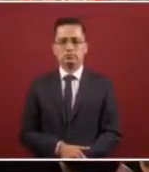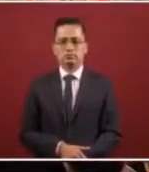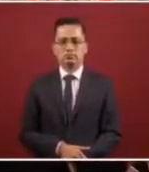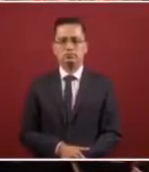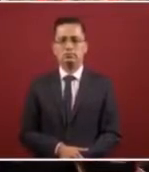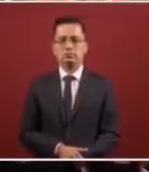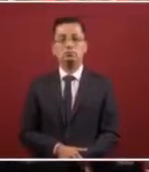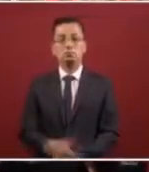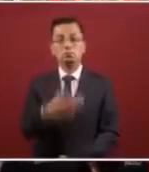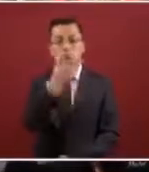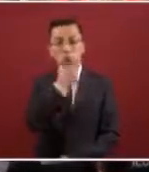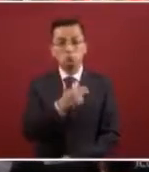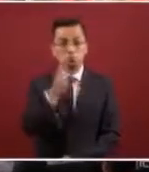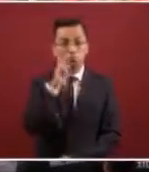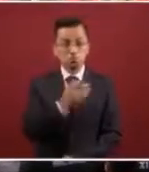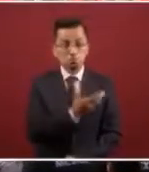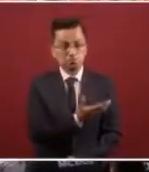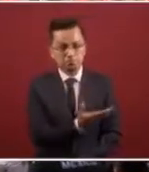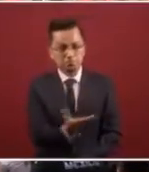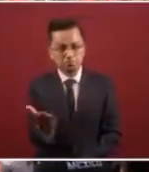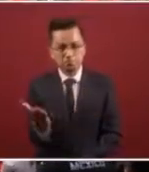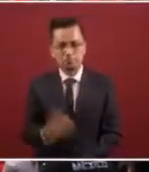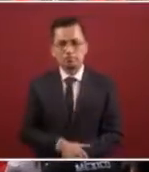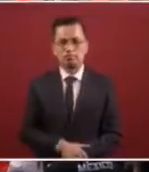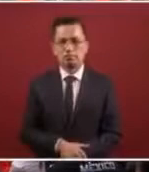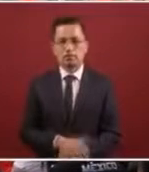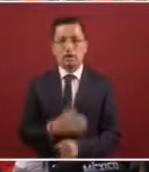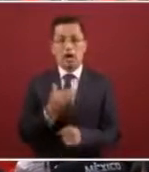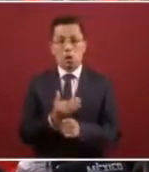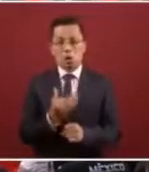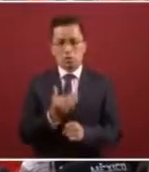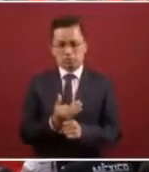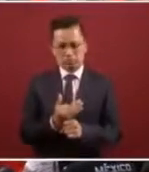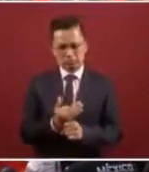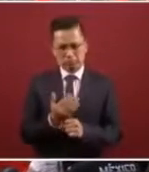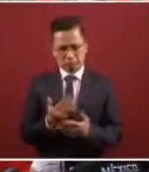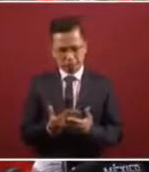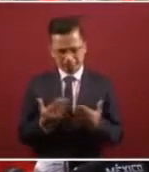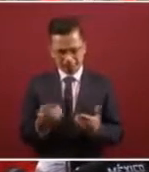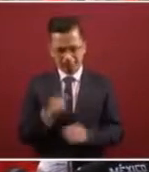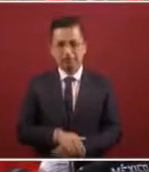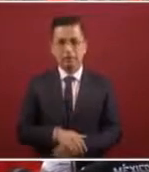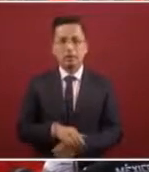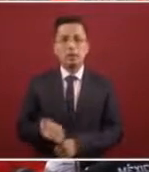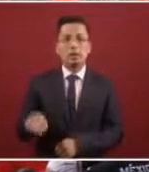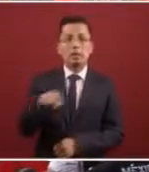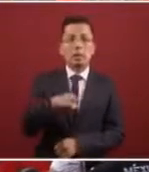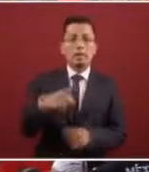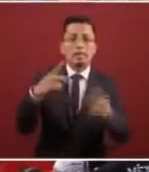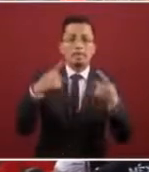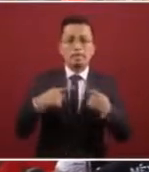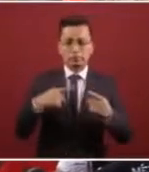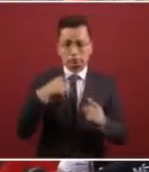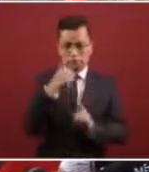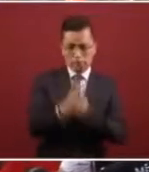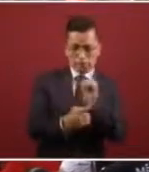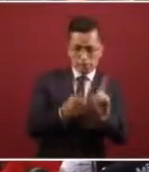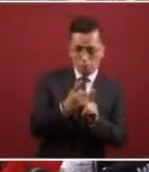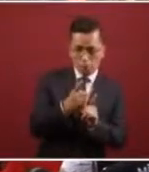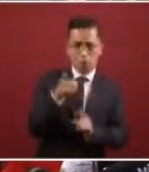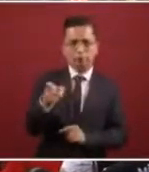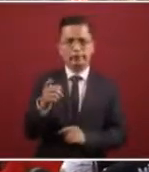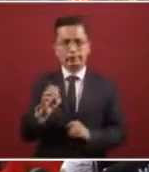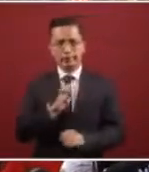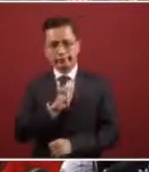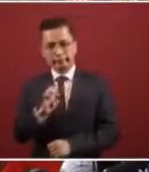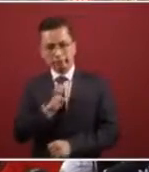Damas y caballeros, en estos momentos se hará la entrega de reconocimientos a los atletas y entrenadores de la delegación mexicana